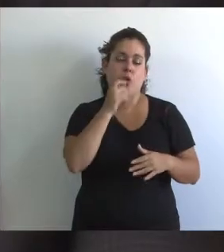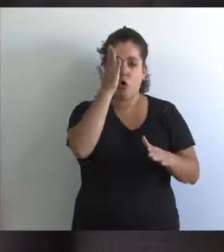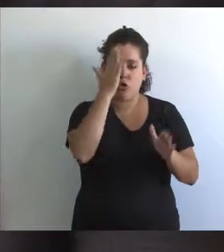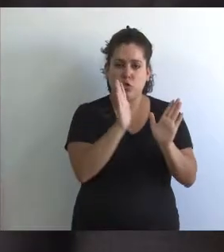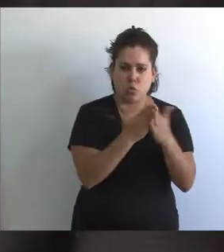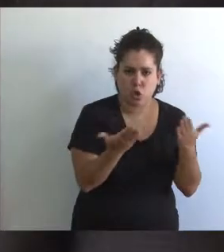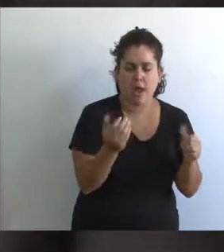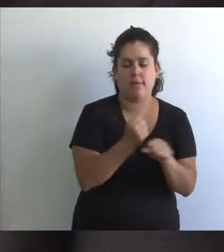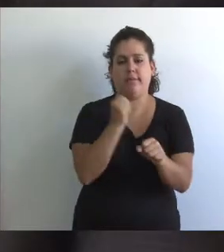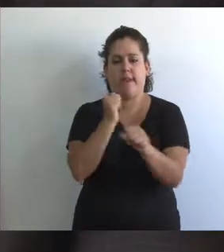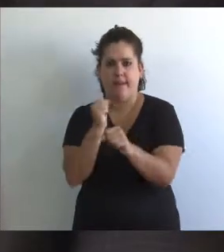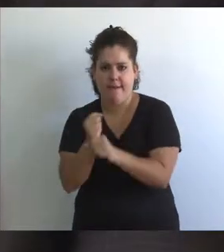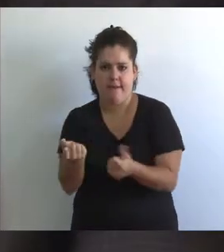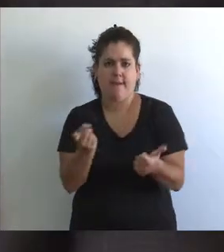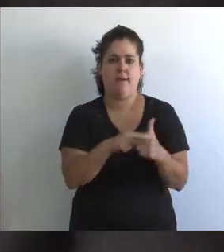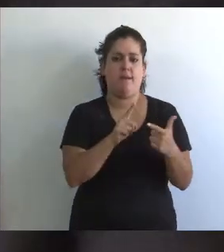constitucional, trabajo,